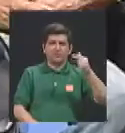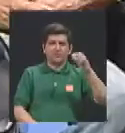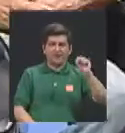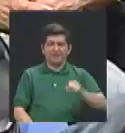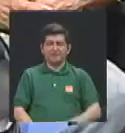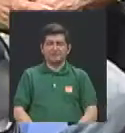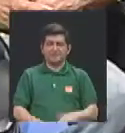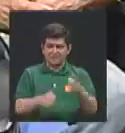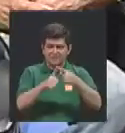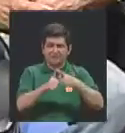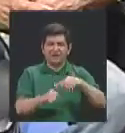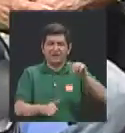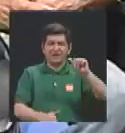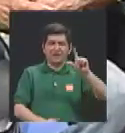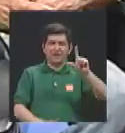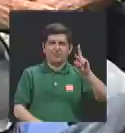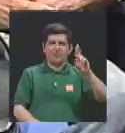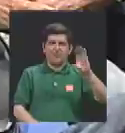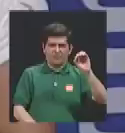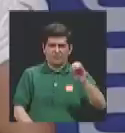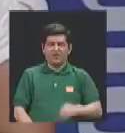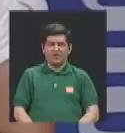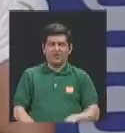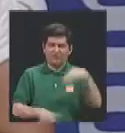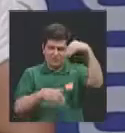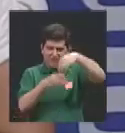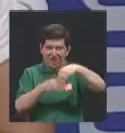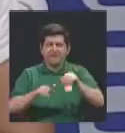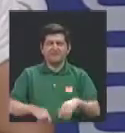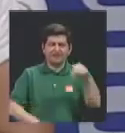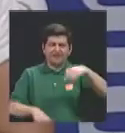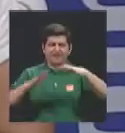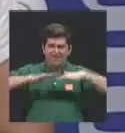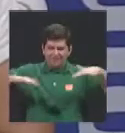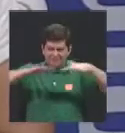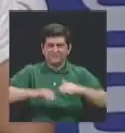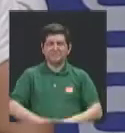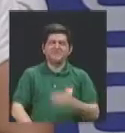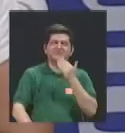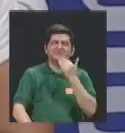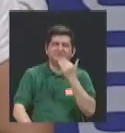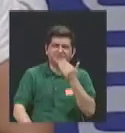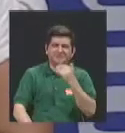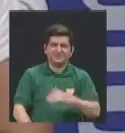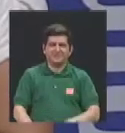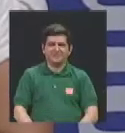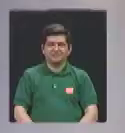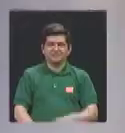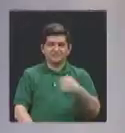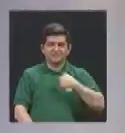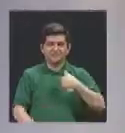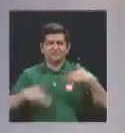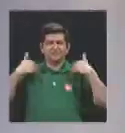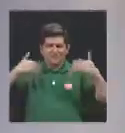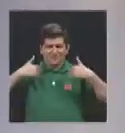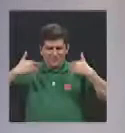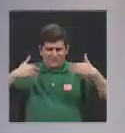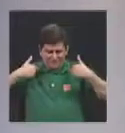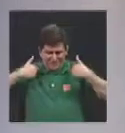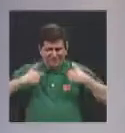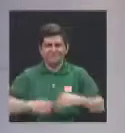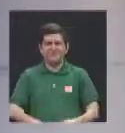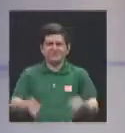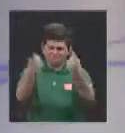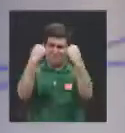damos la bienvenida a don Álvaro, que se integra al set de lunes de Cinemateca. Muchas gracias por venir, don Álvaro. Bueno, para mí me siento muy contento de